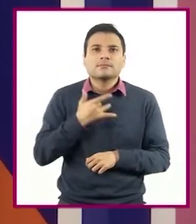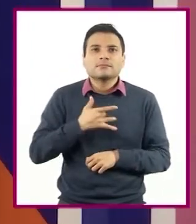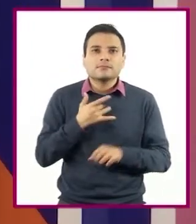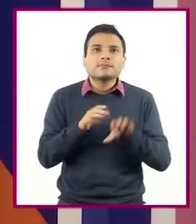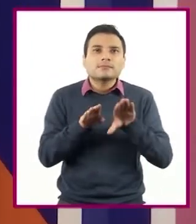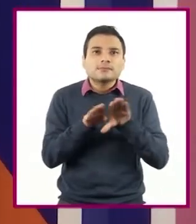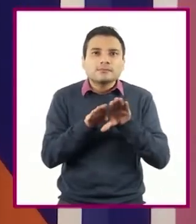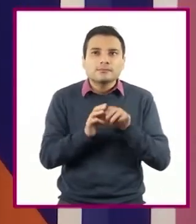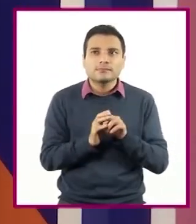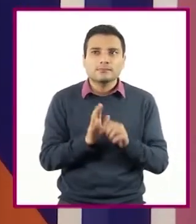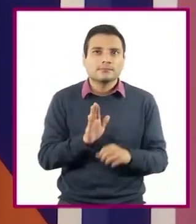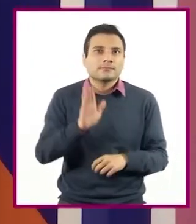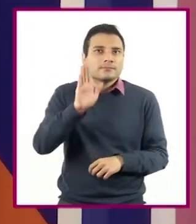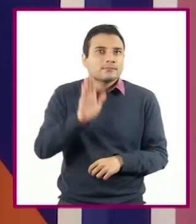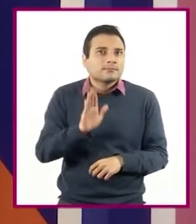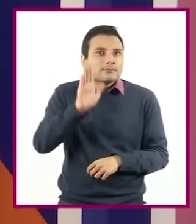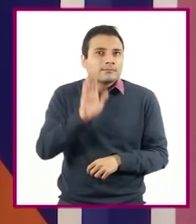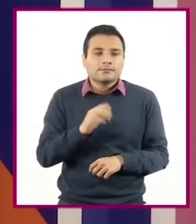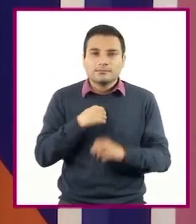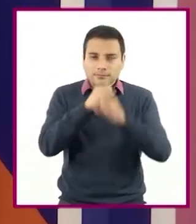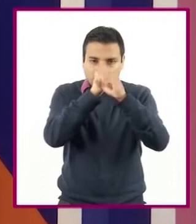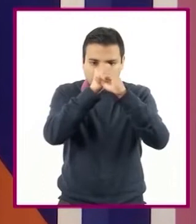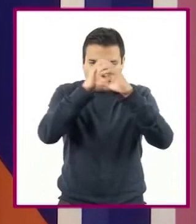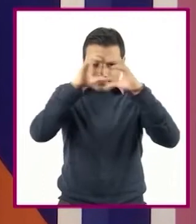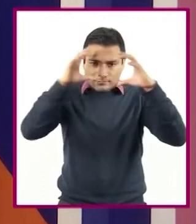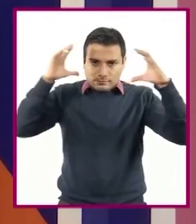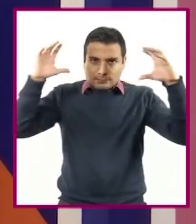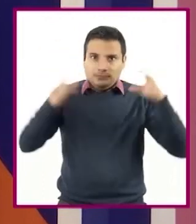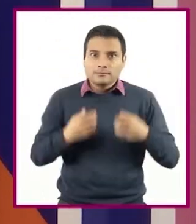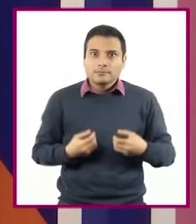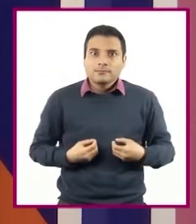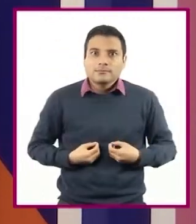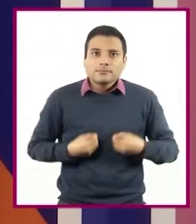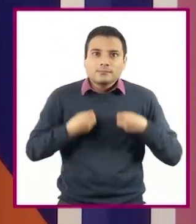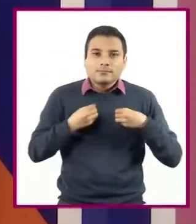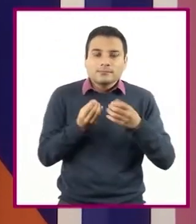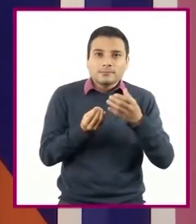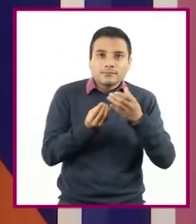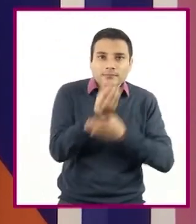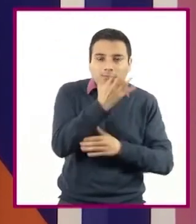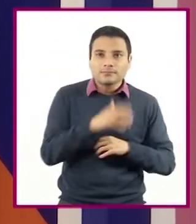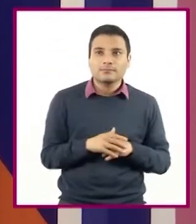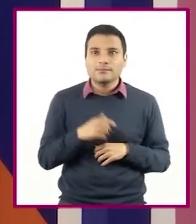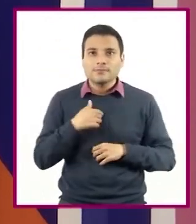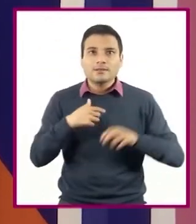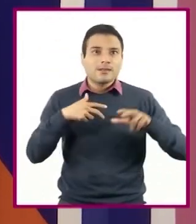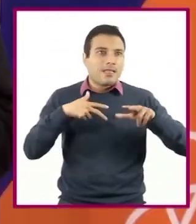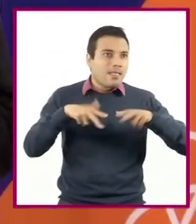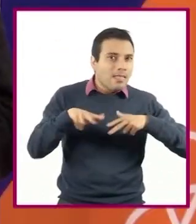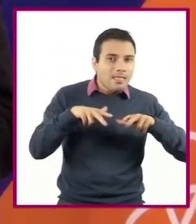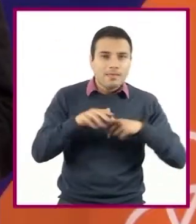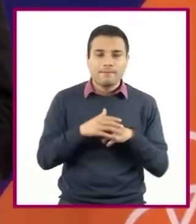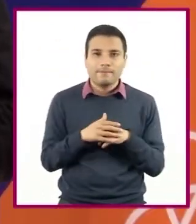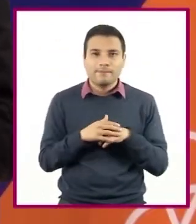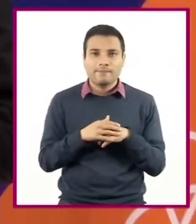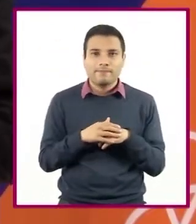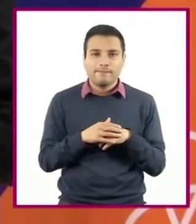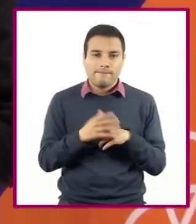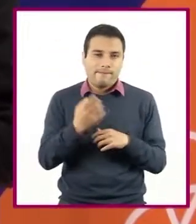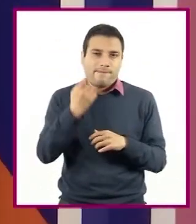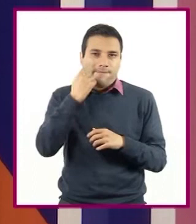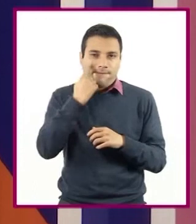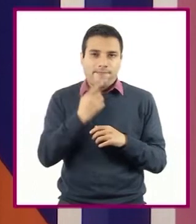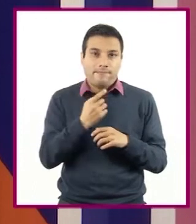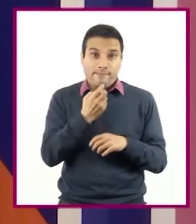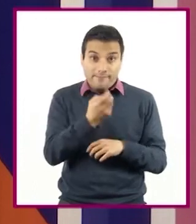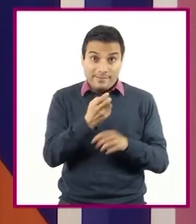otras vidas en otros lugares y muchas aventuras. Pero si pensamos en que esas historias se